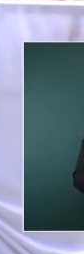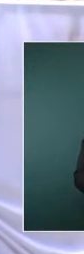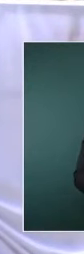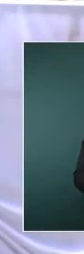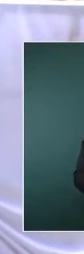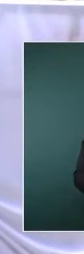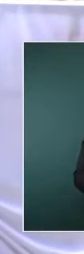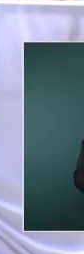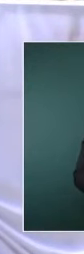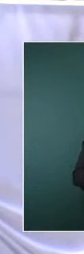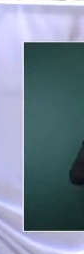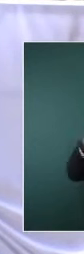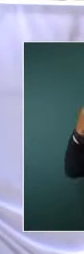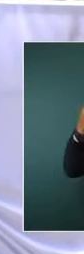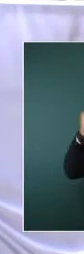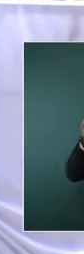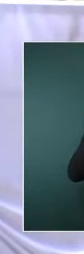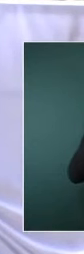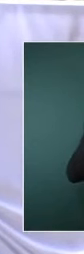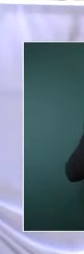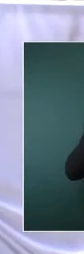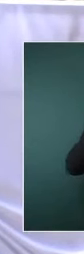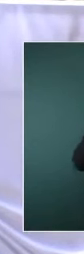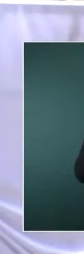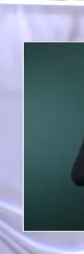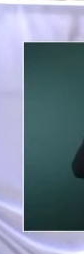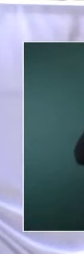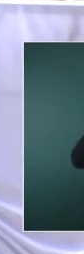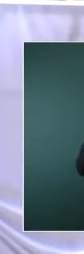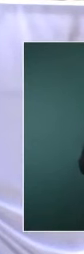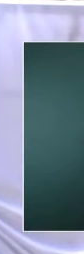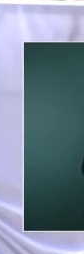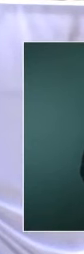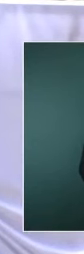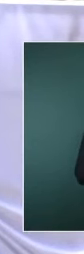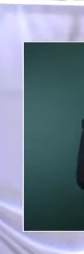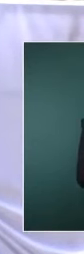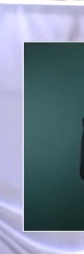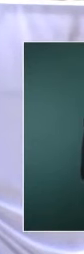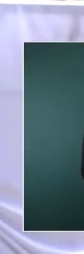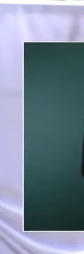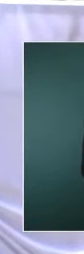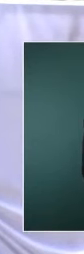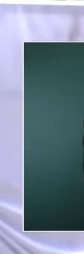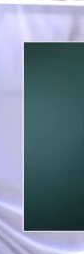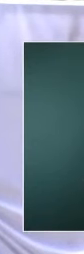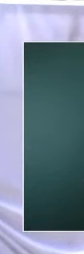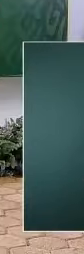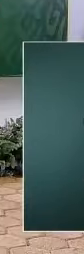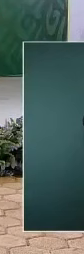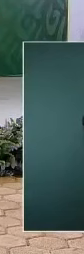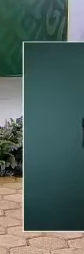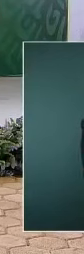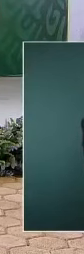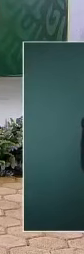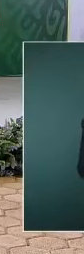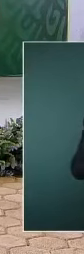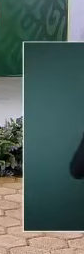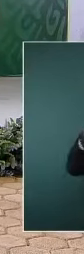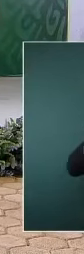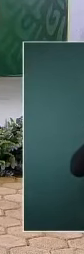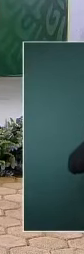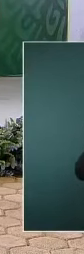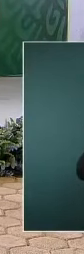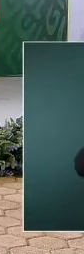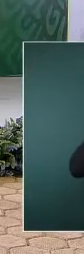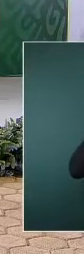se reservan por estrategia y contra cuántos realmente existe un proceso judicial que termine en una sentencia. Solo con una